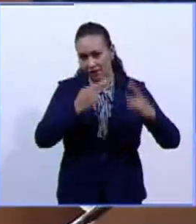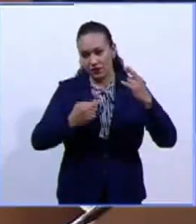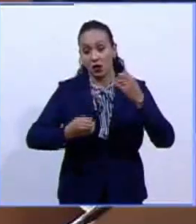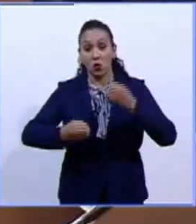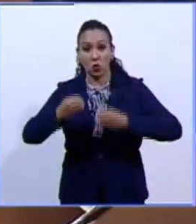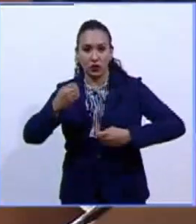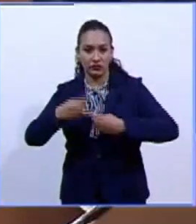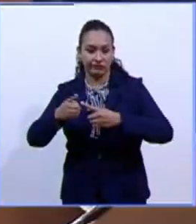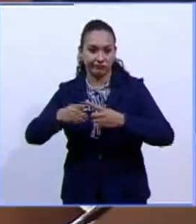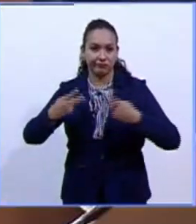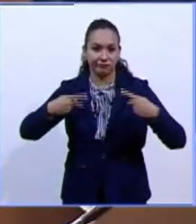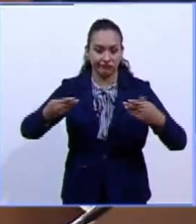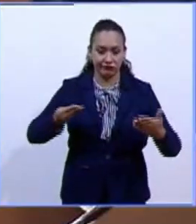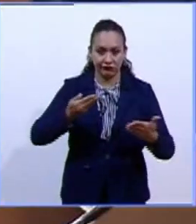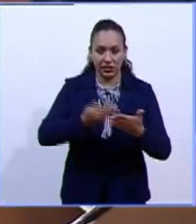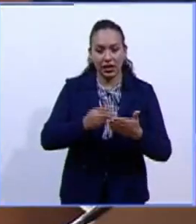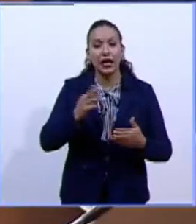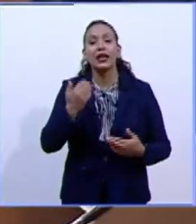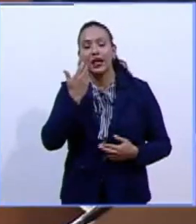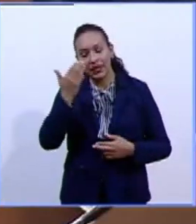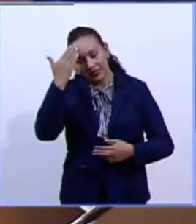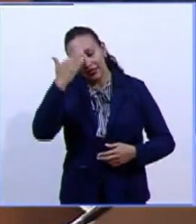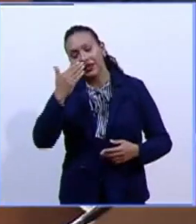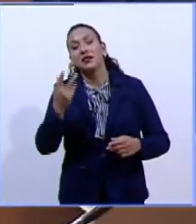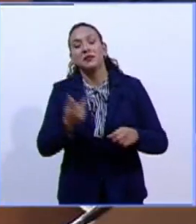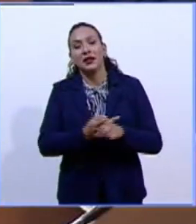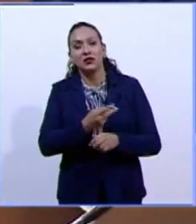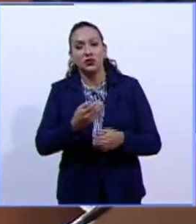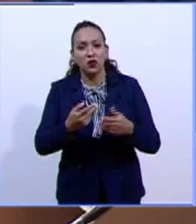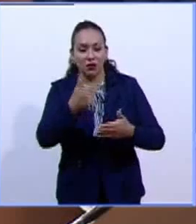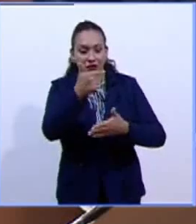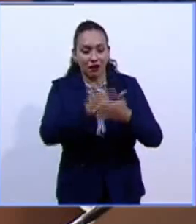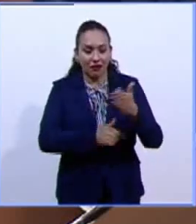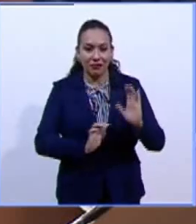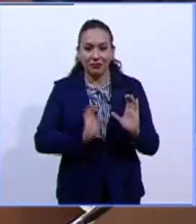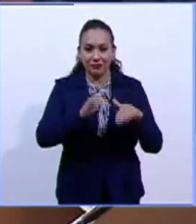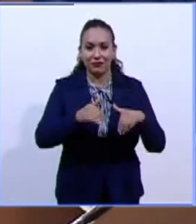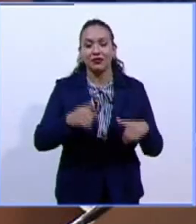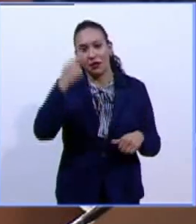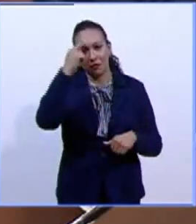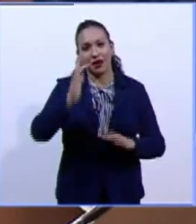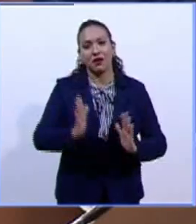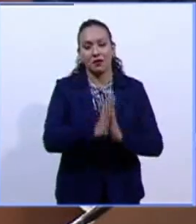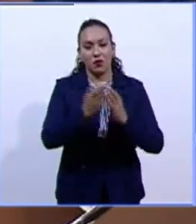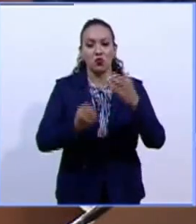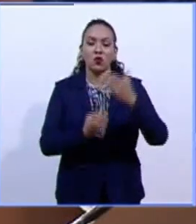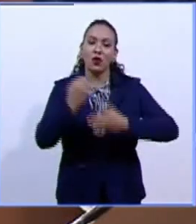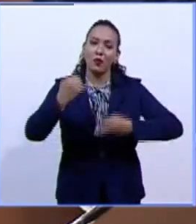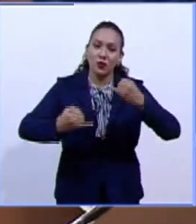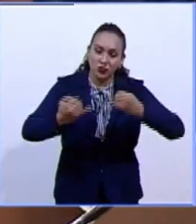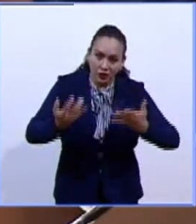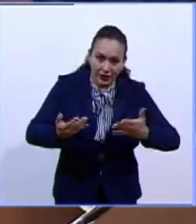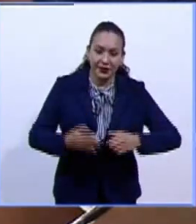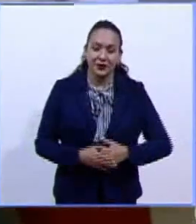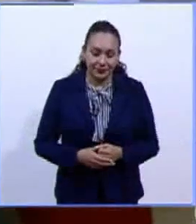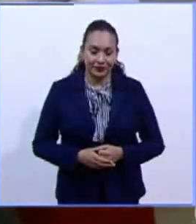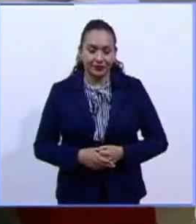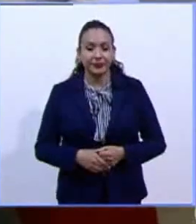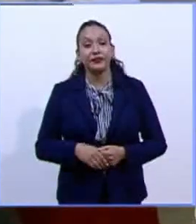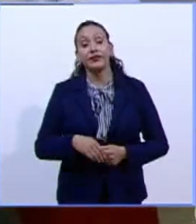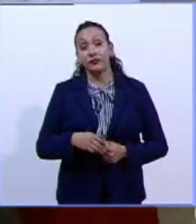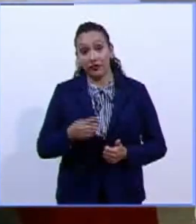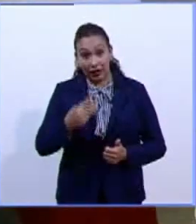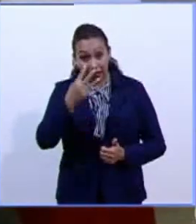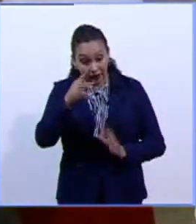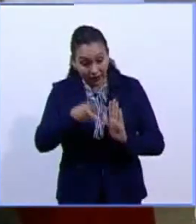que se impugnan los listados y el proceso de insaculación de aspirantes a participar en la elección judicial. En 3 casos